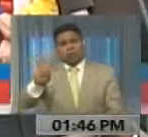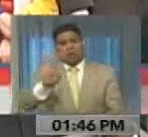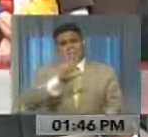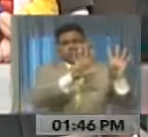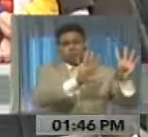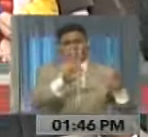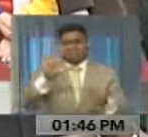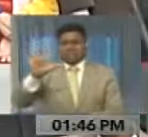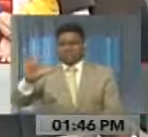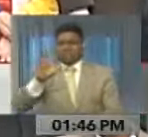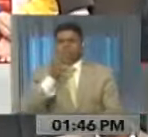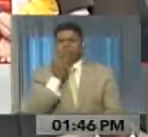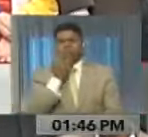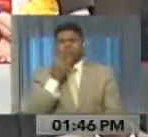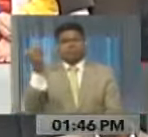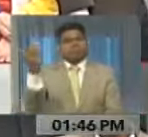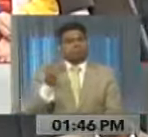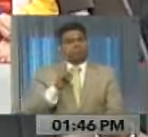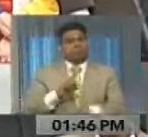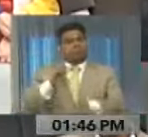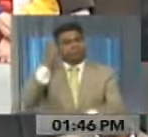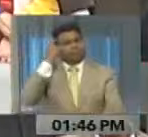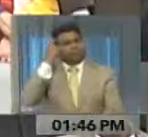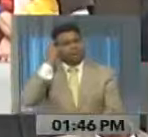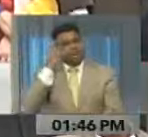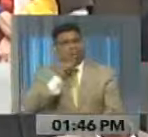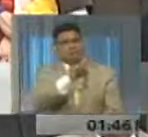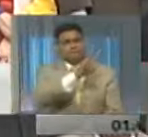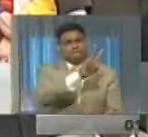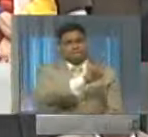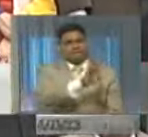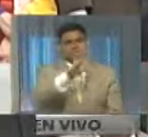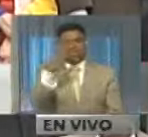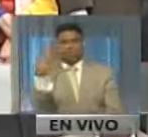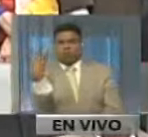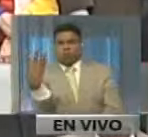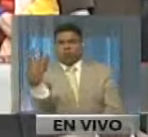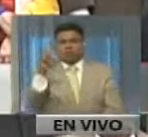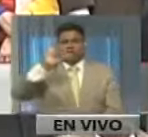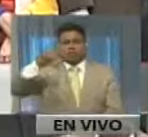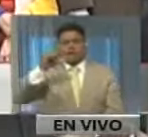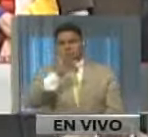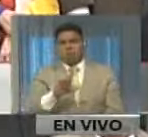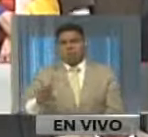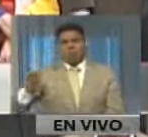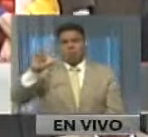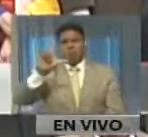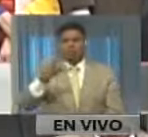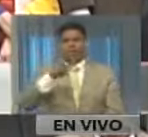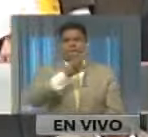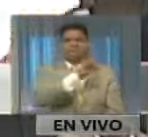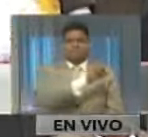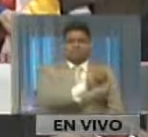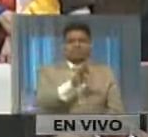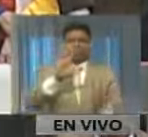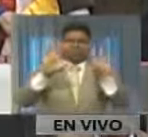1990, llegó el día, un 24 de julio, muchacha, de